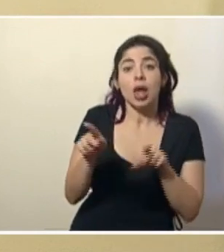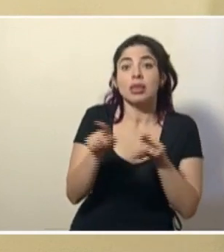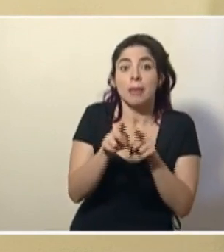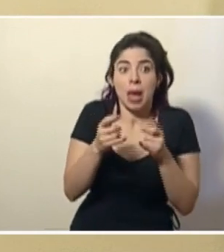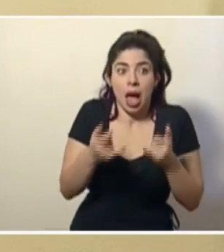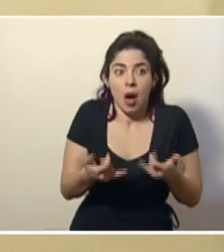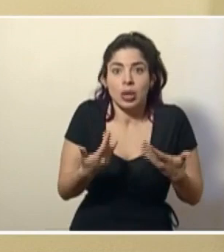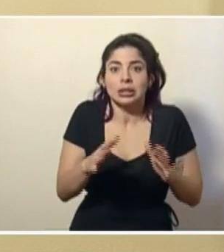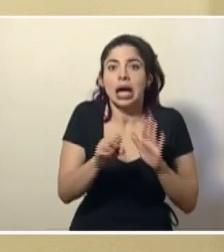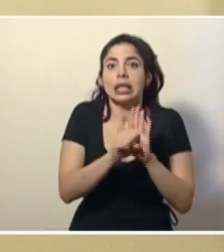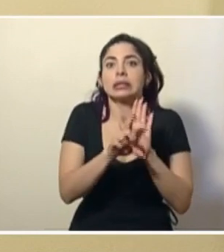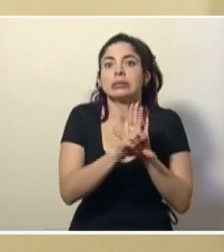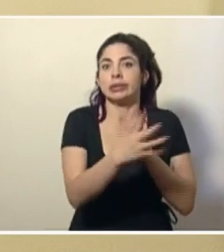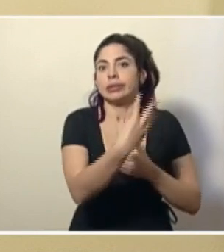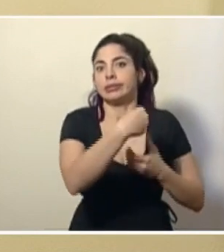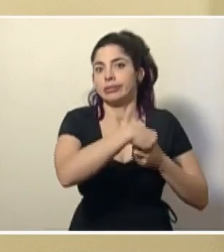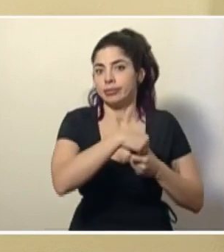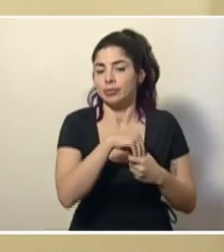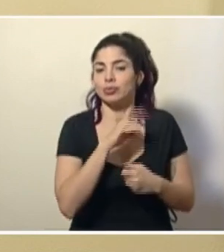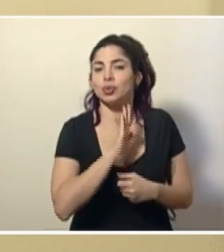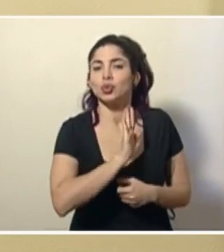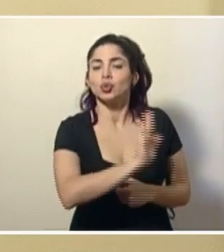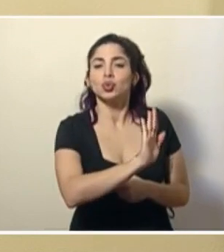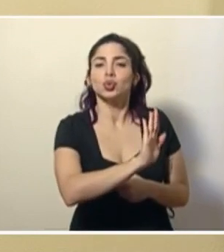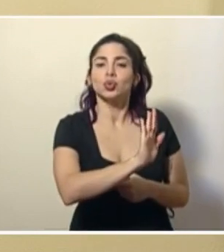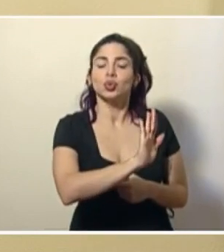involucró también la Asamblea Legislativa con su